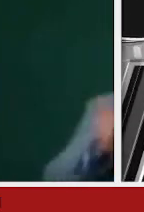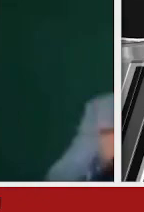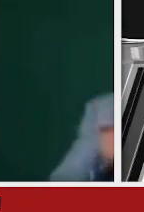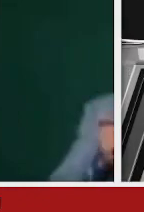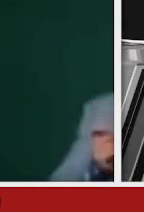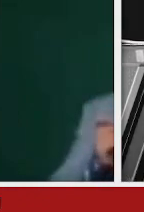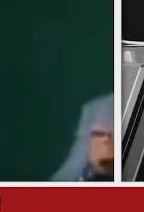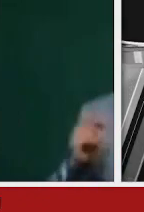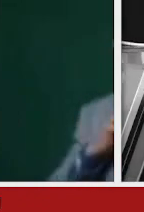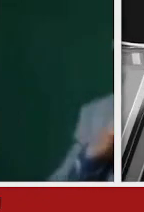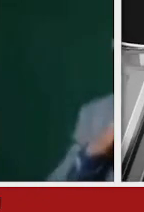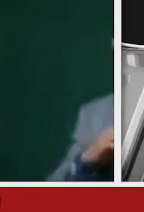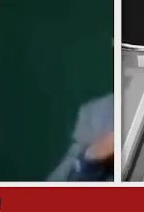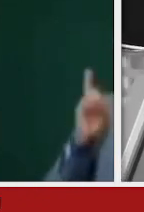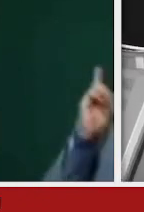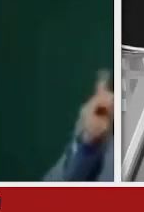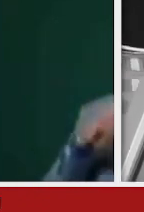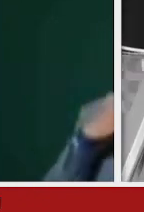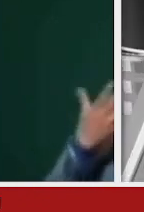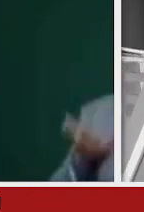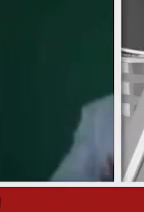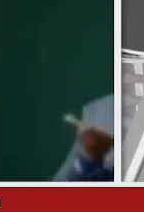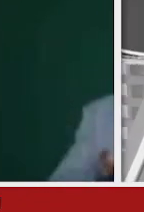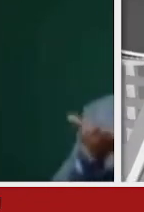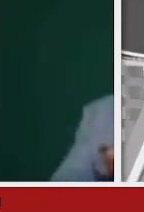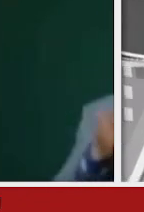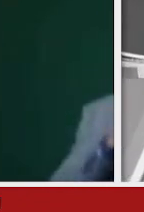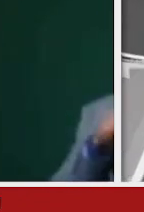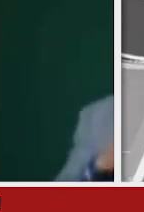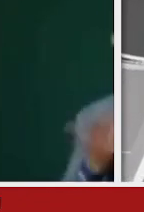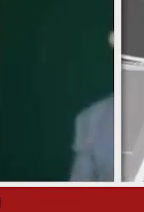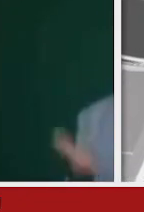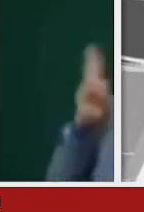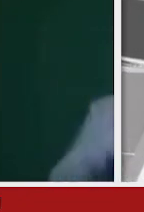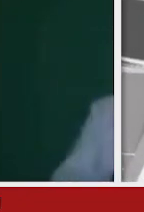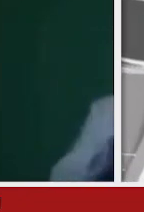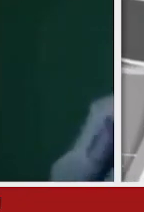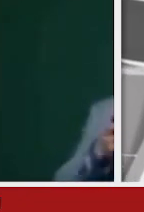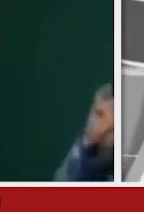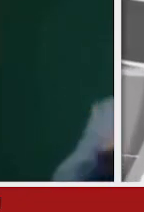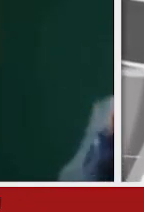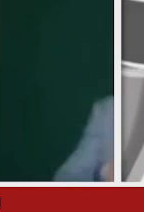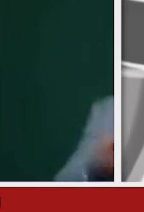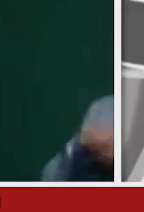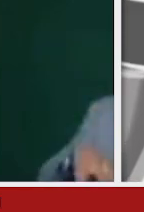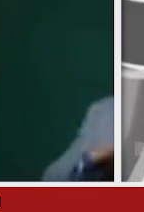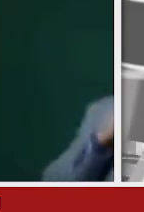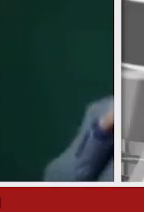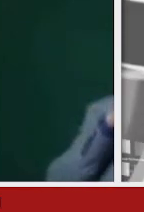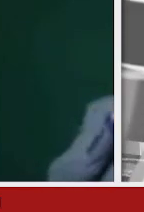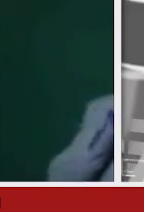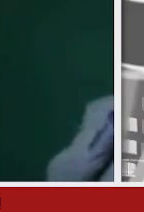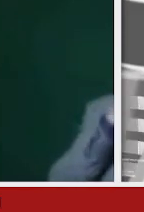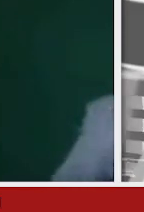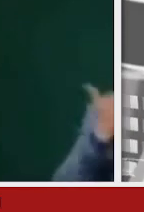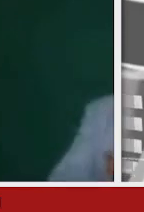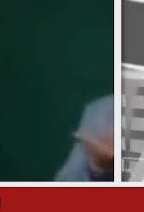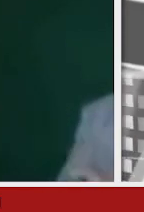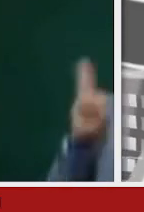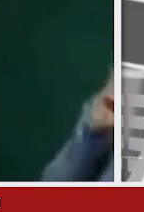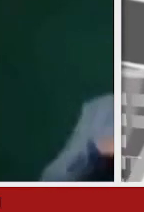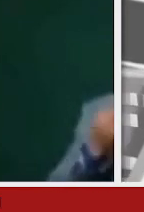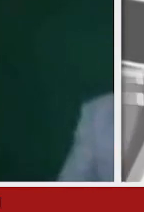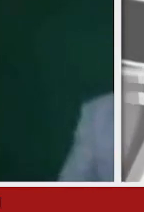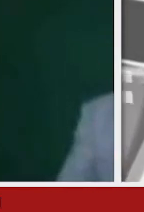un gran hospital a la atención de toda la región es un compromiso construir un